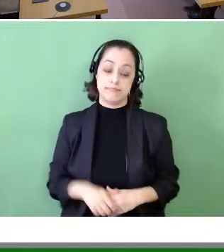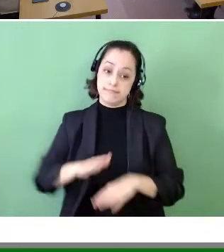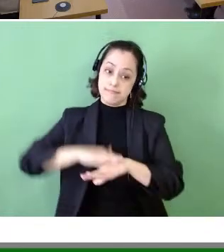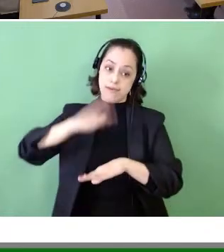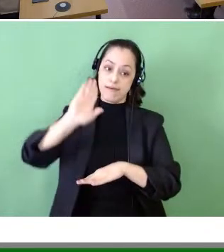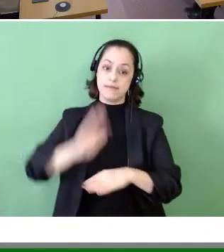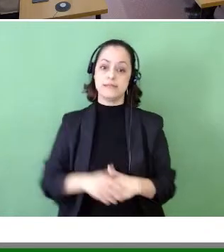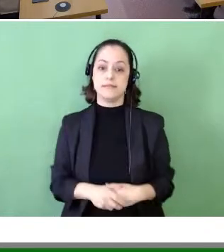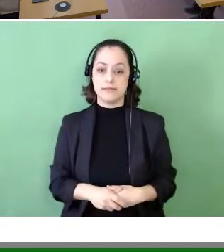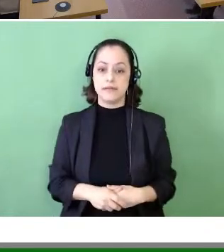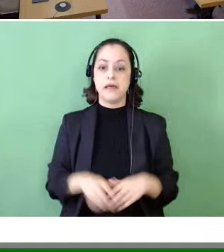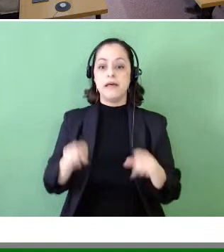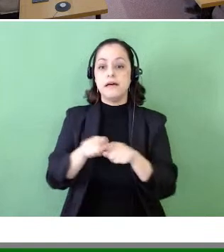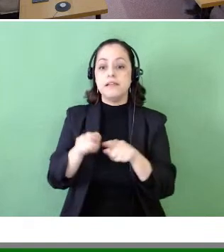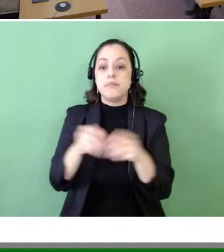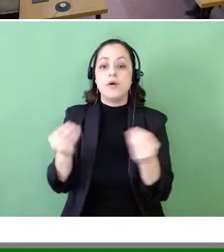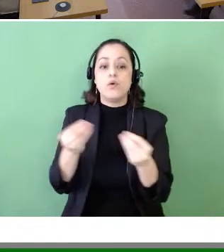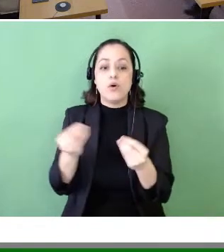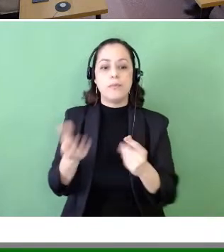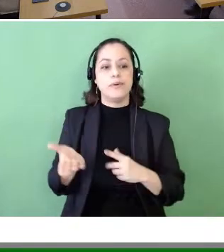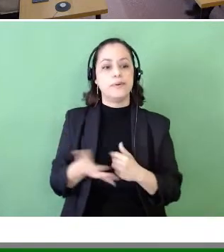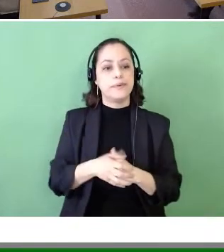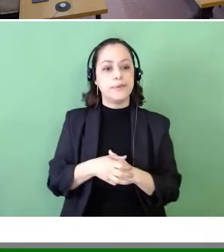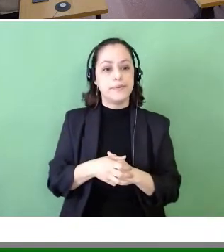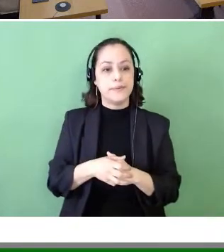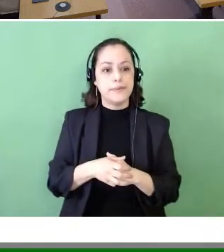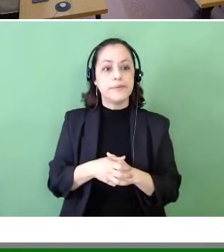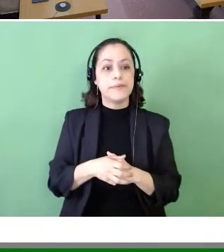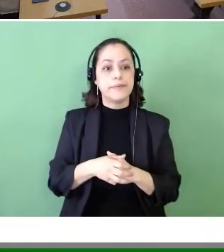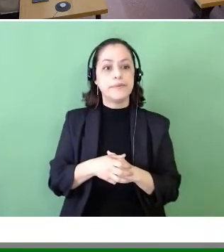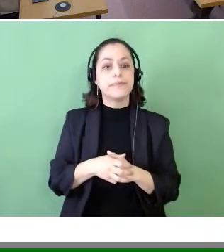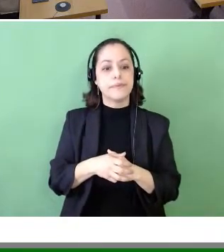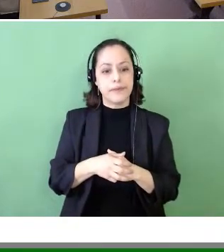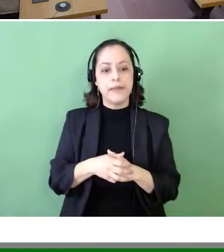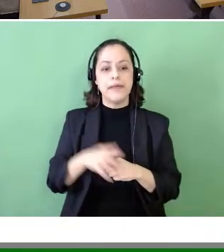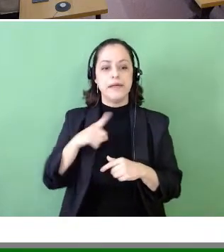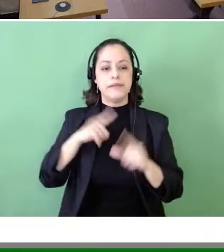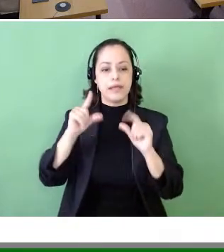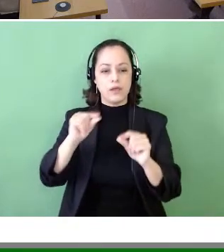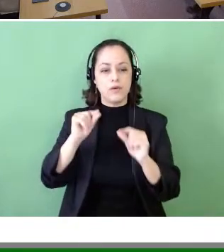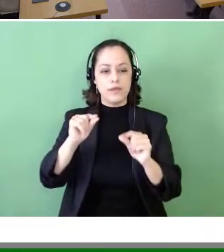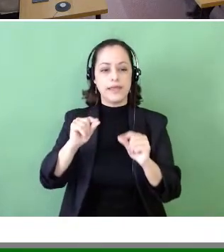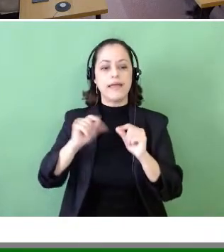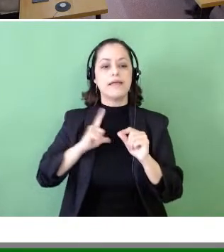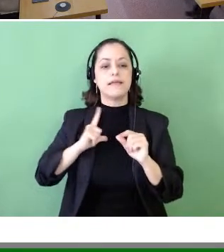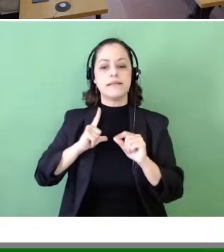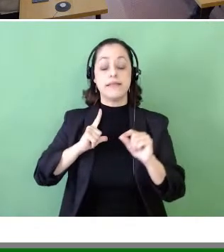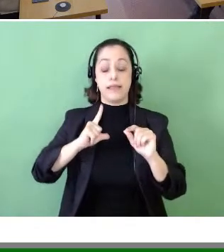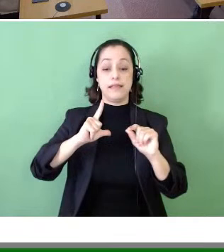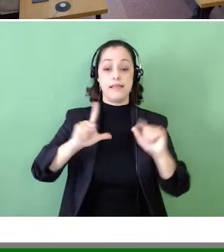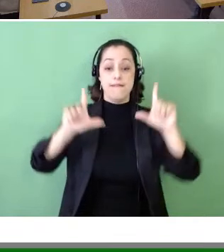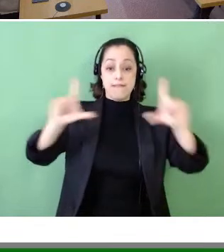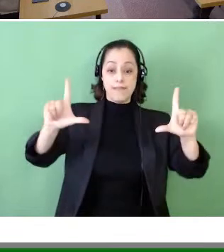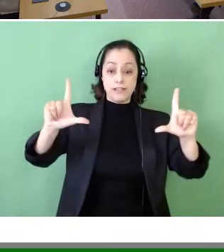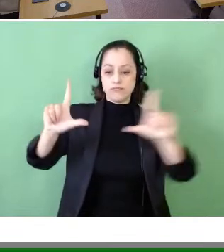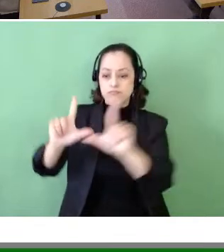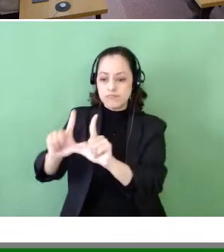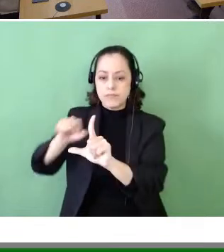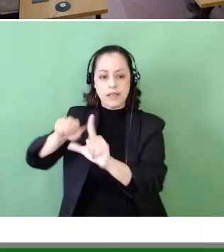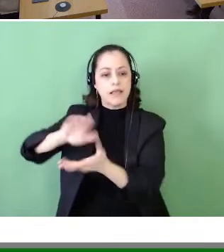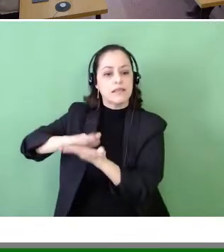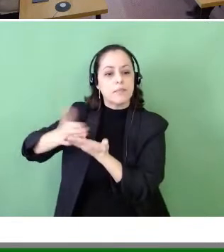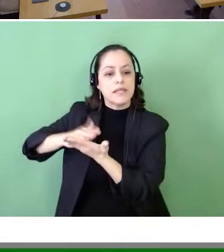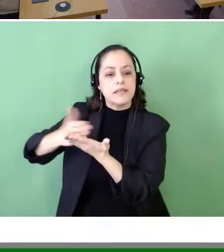como tecnológicos, así como una ventana de interpretación. Y un dato interesante